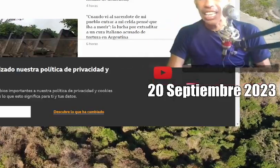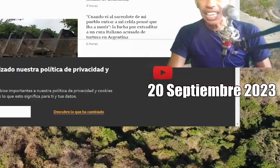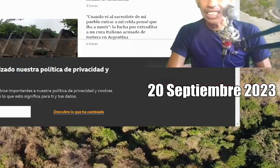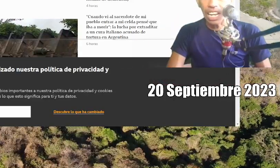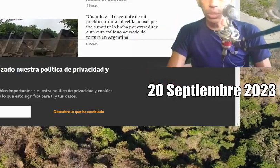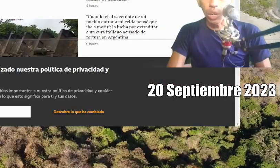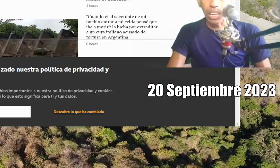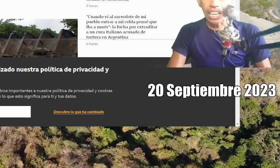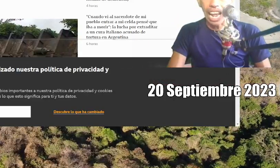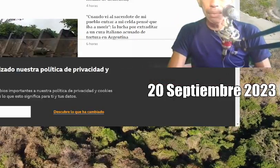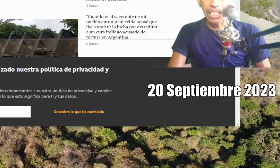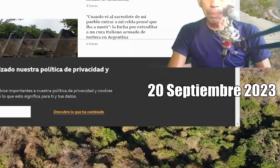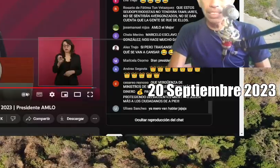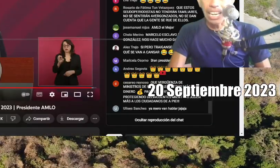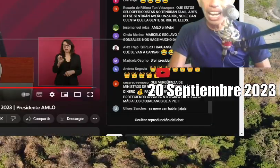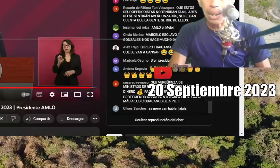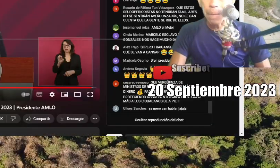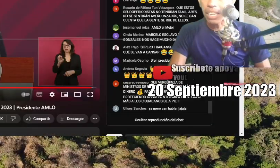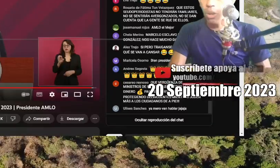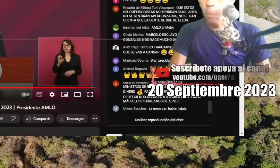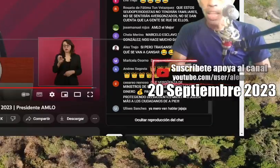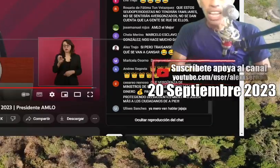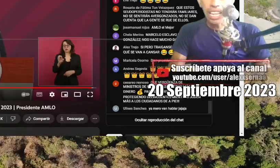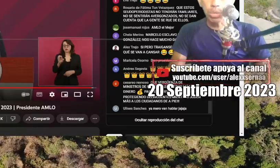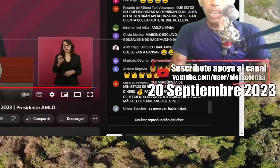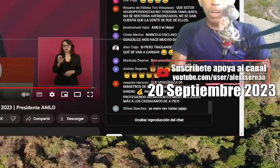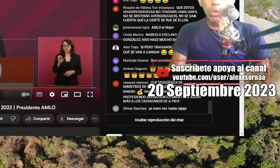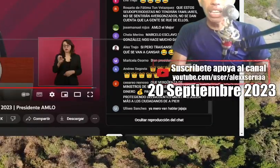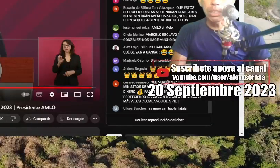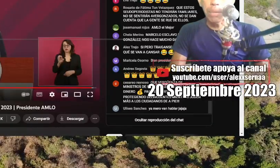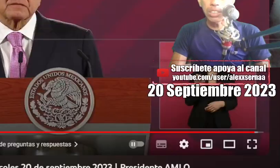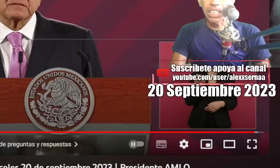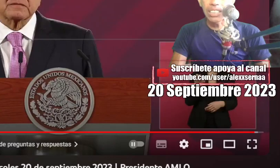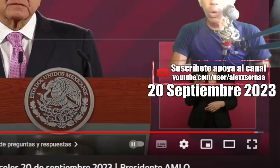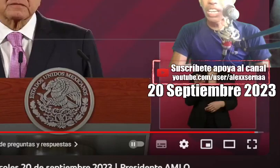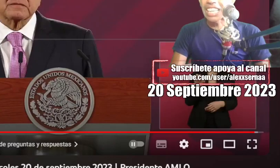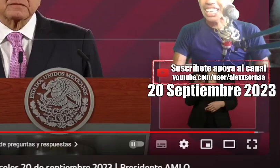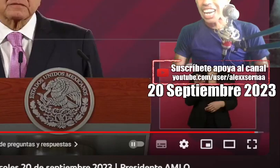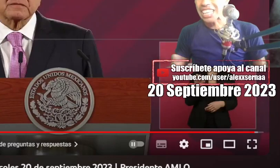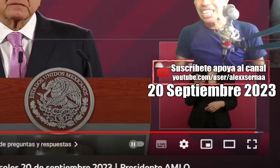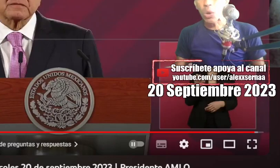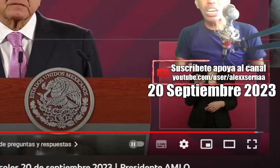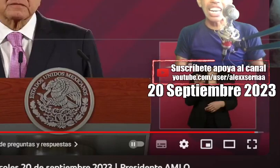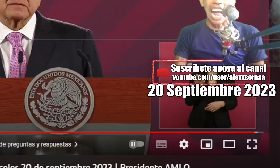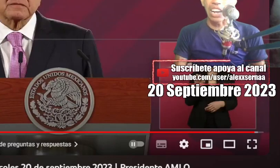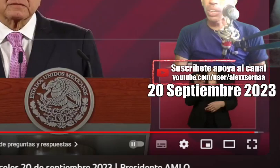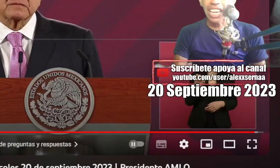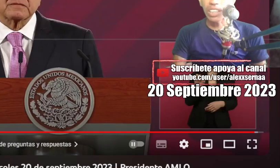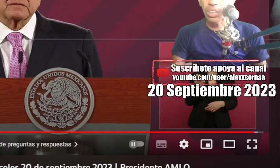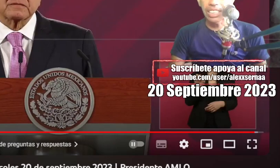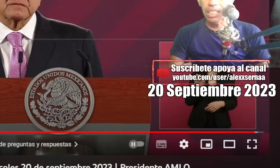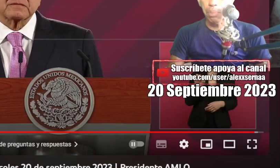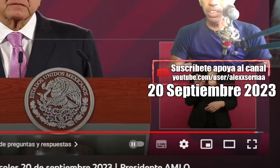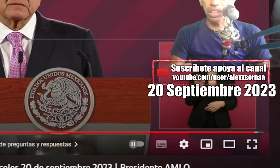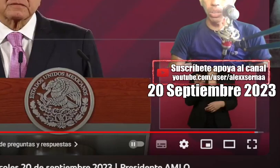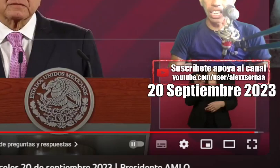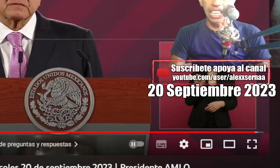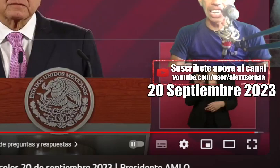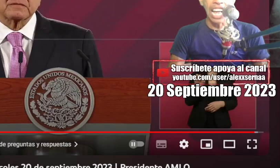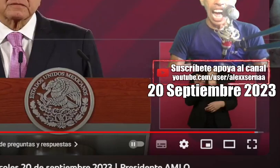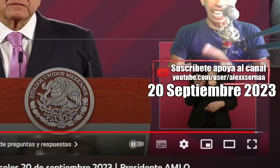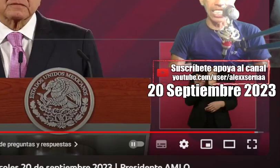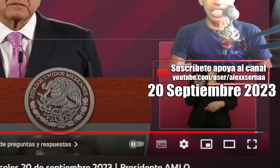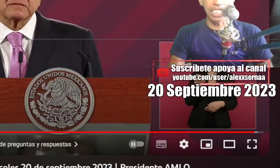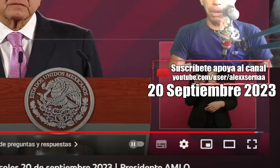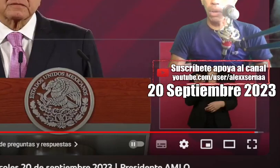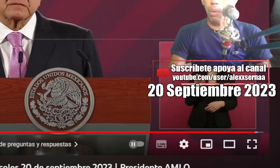estuvieran interesados de lo que realmente pasara en México, estuvieran con unas inversiones o inyectar dinero real, no estar con este tipo de